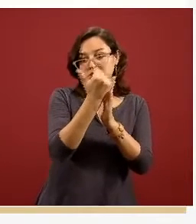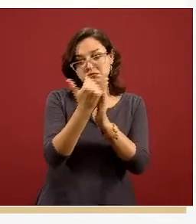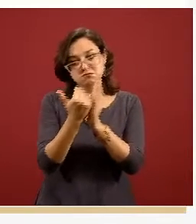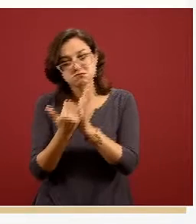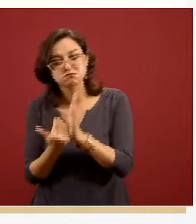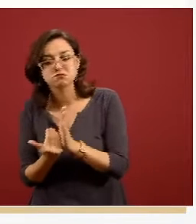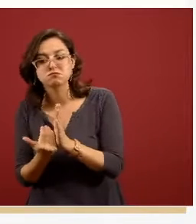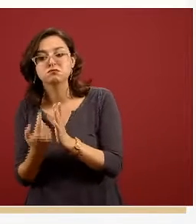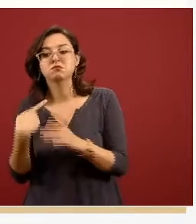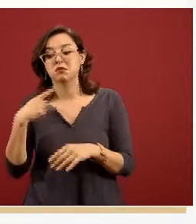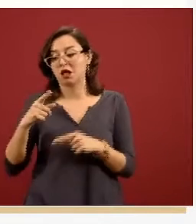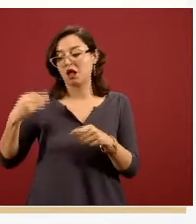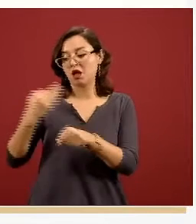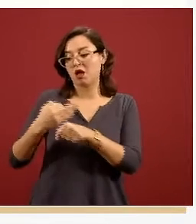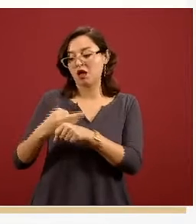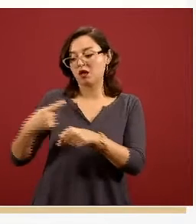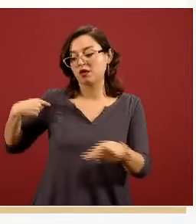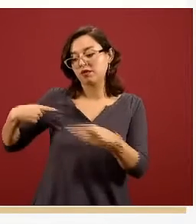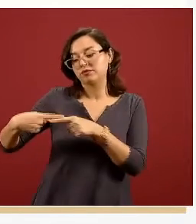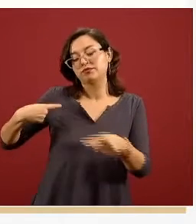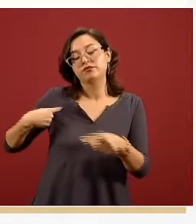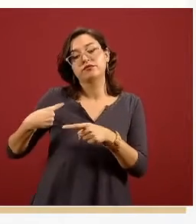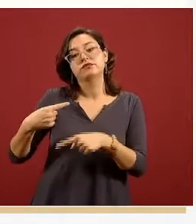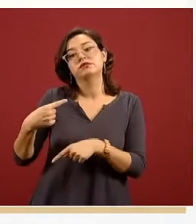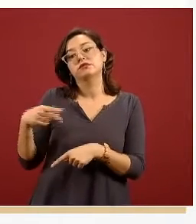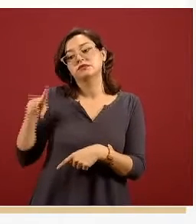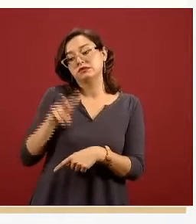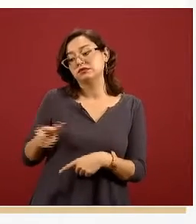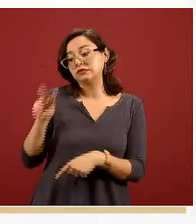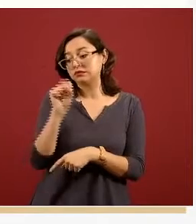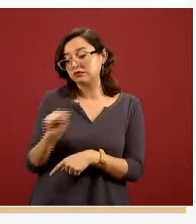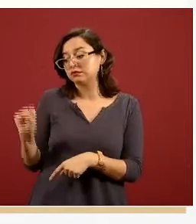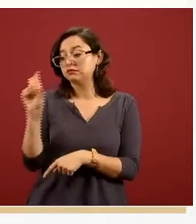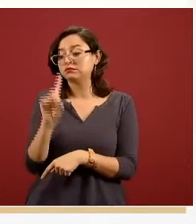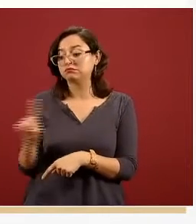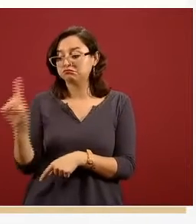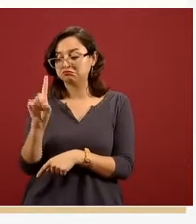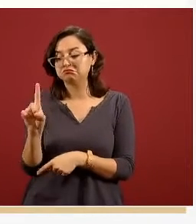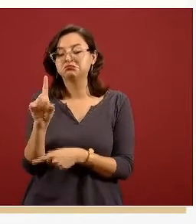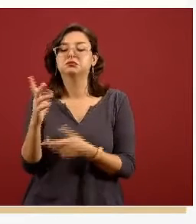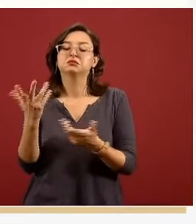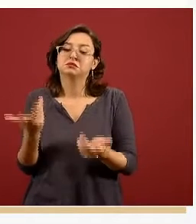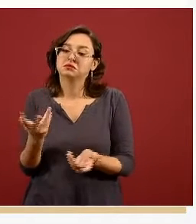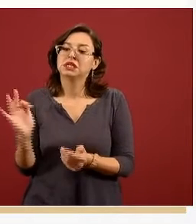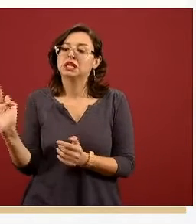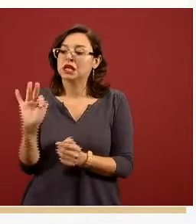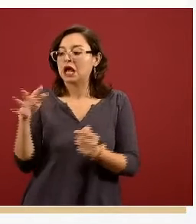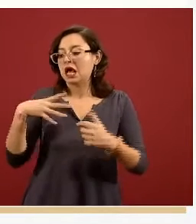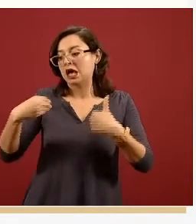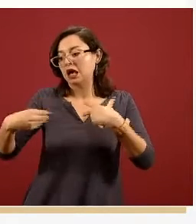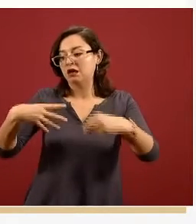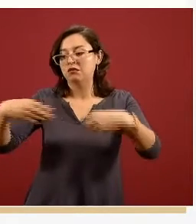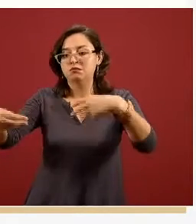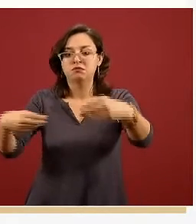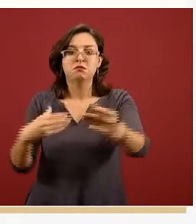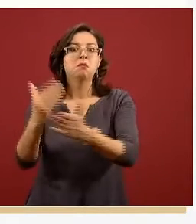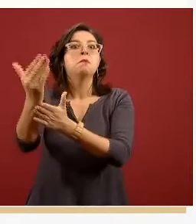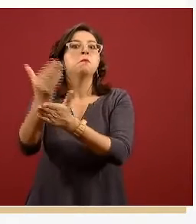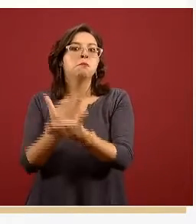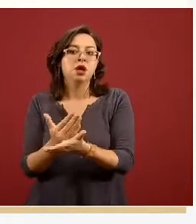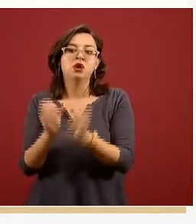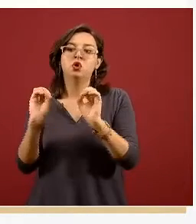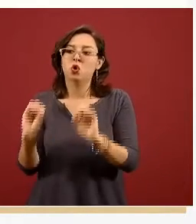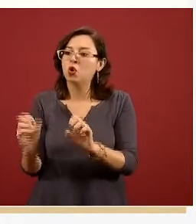recordemos que estamos en fin de semana, eso en su momento también puede lógicamente afectar la carga o el nivel de la demanda de